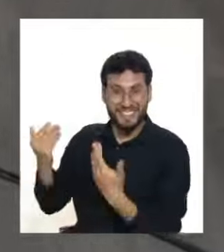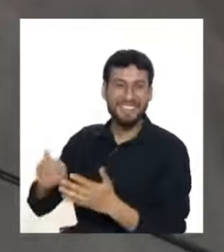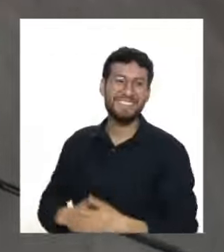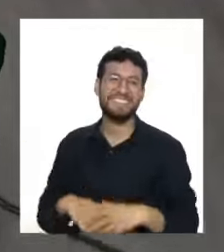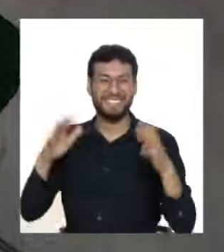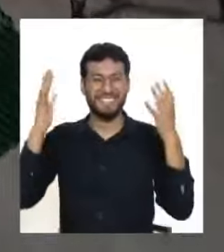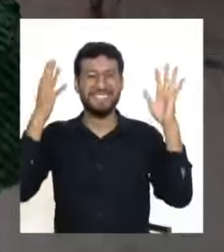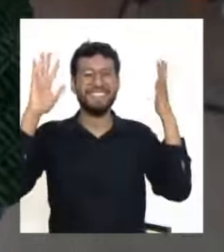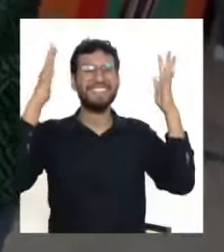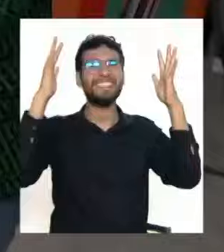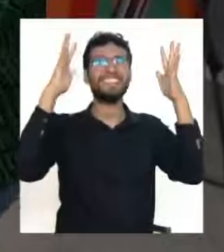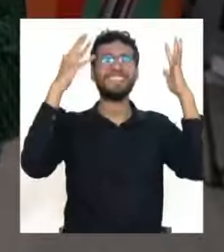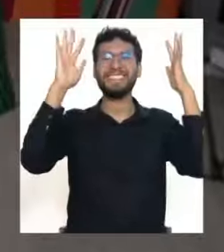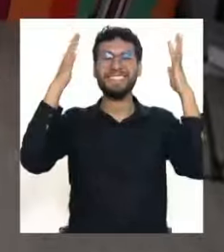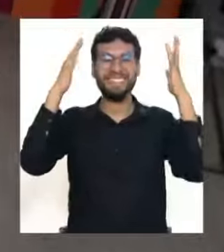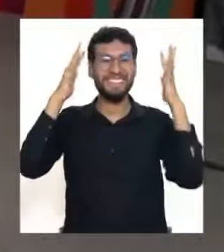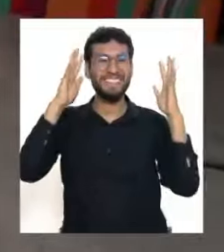un aplauso.